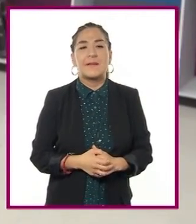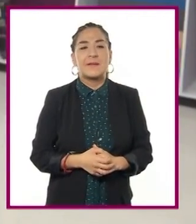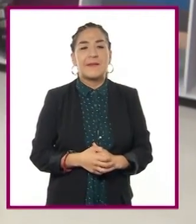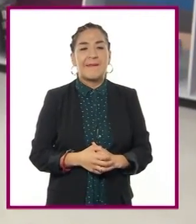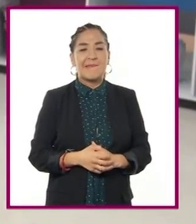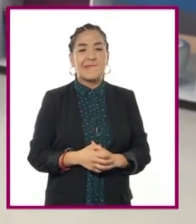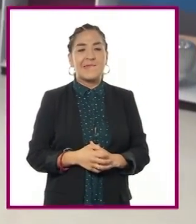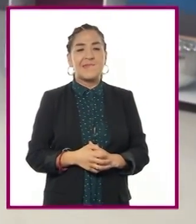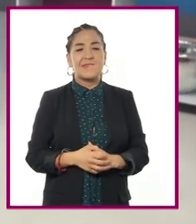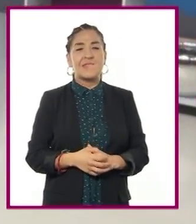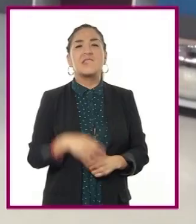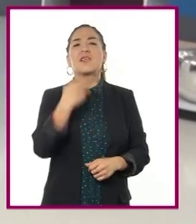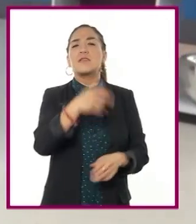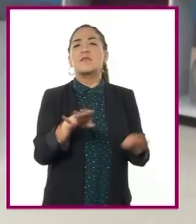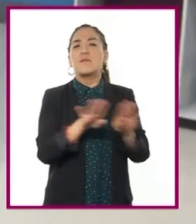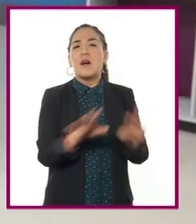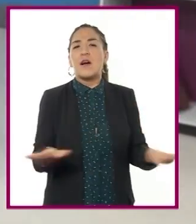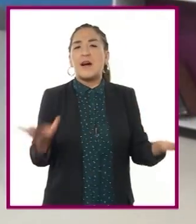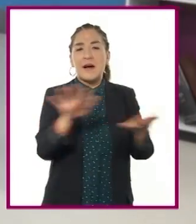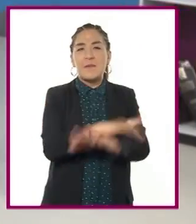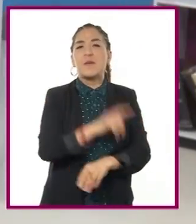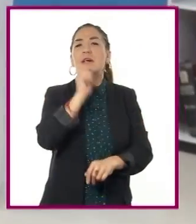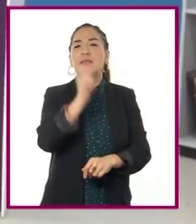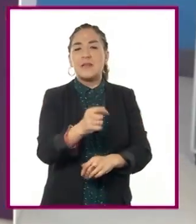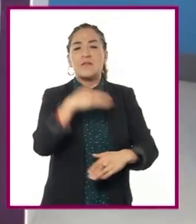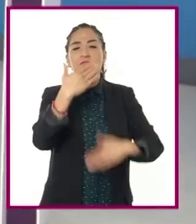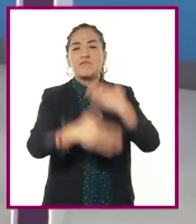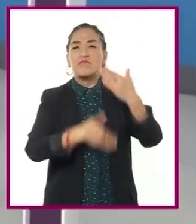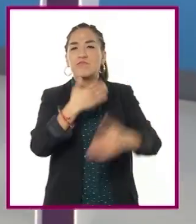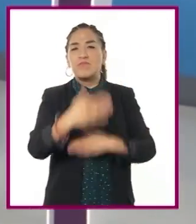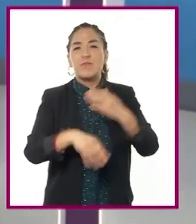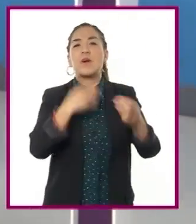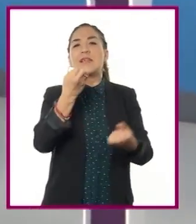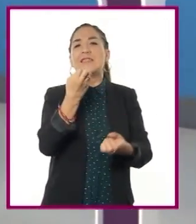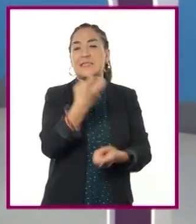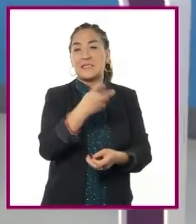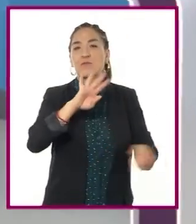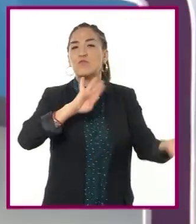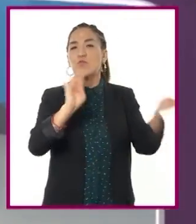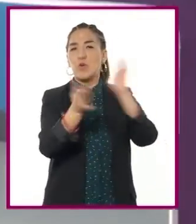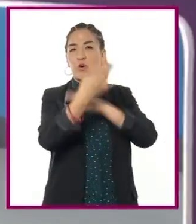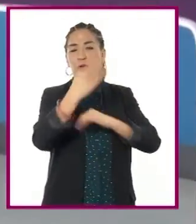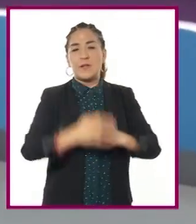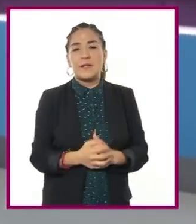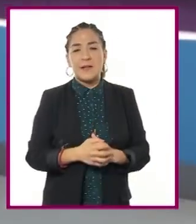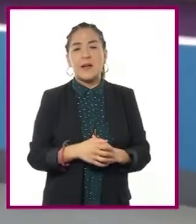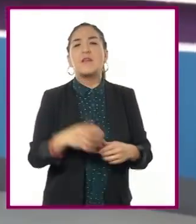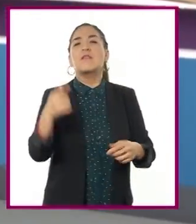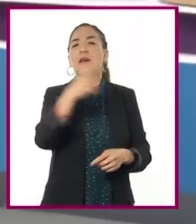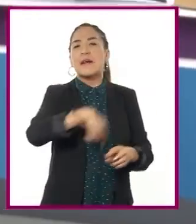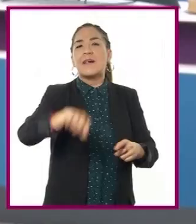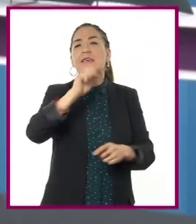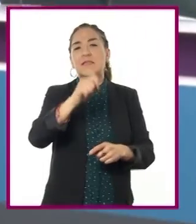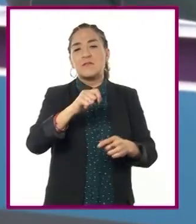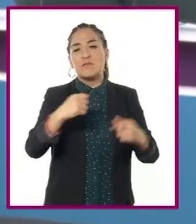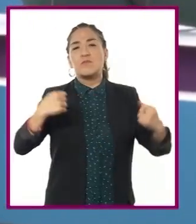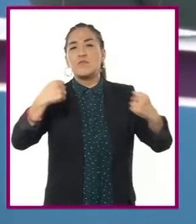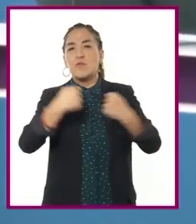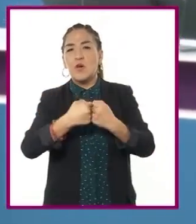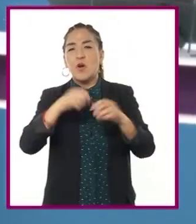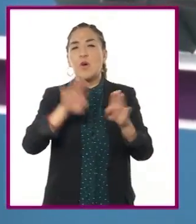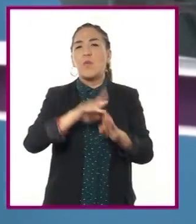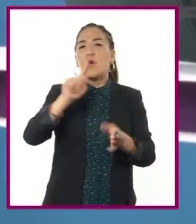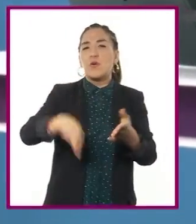Estas dos nuevas reformas implicaban la apertura hacia el mundo exterior, cooperación con Occidente y la lucha